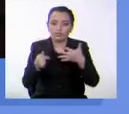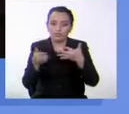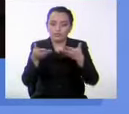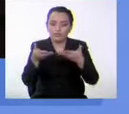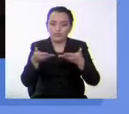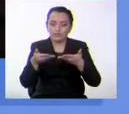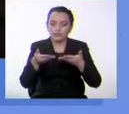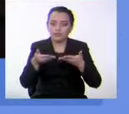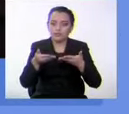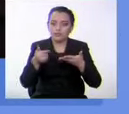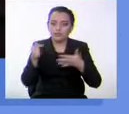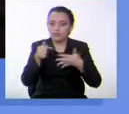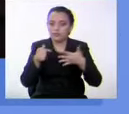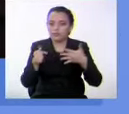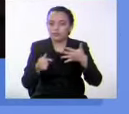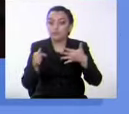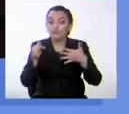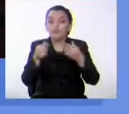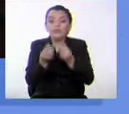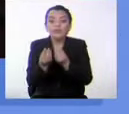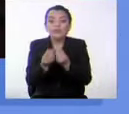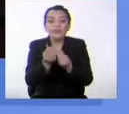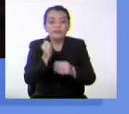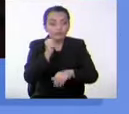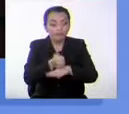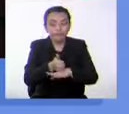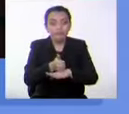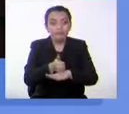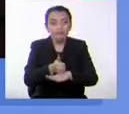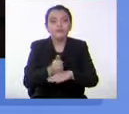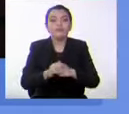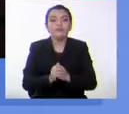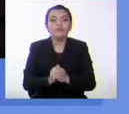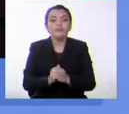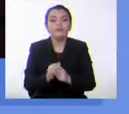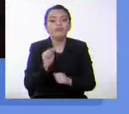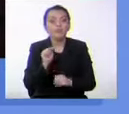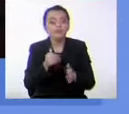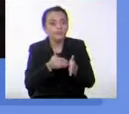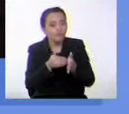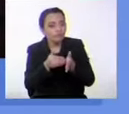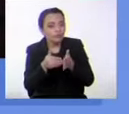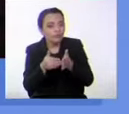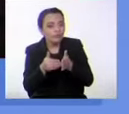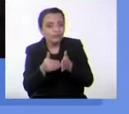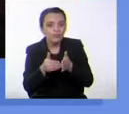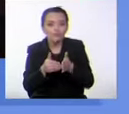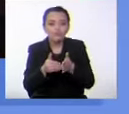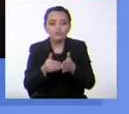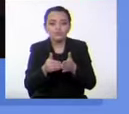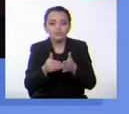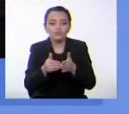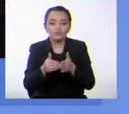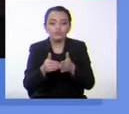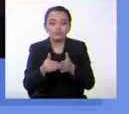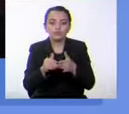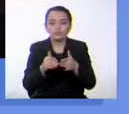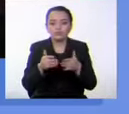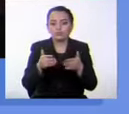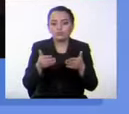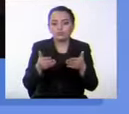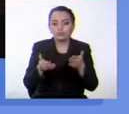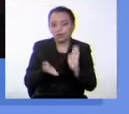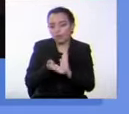determinada sociedad. El Estado de Derecho tiene su origen con el desarrollo del liberalismo y el ascenso de la burguesía